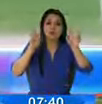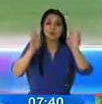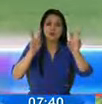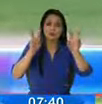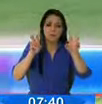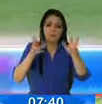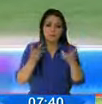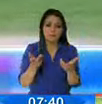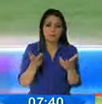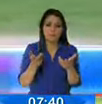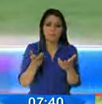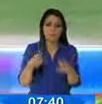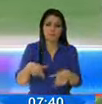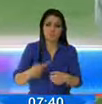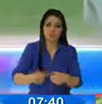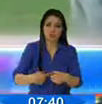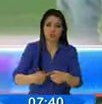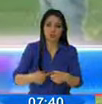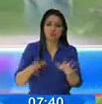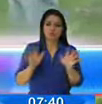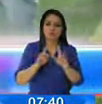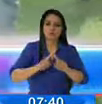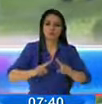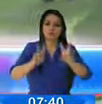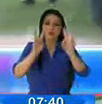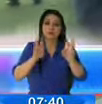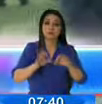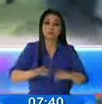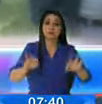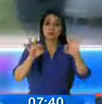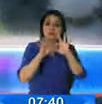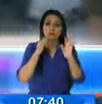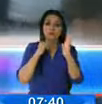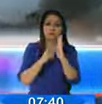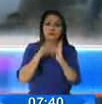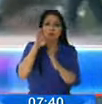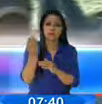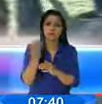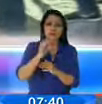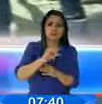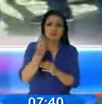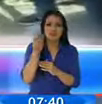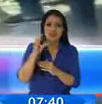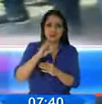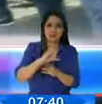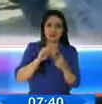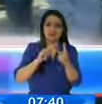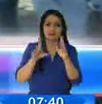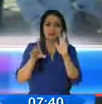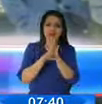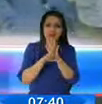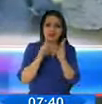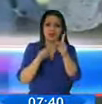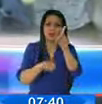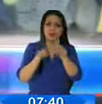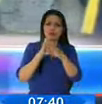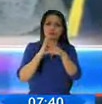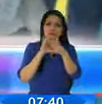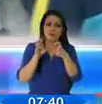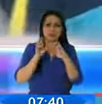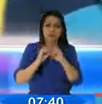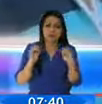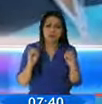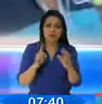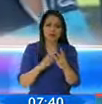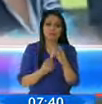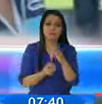nos atrae a la ciudad capital, sino que hay otros temas que son importantes, tema subsidio, tema ilegalidad, informalidad, la creación